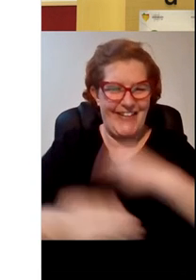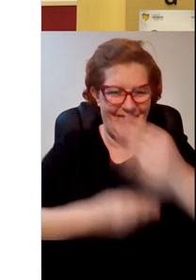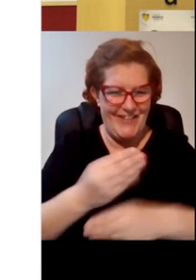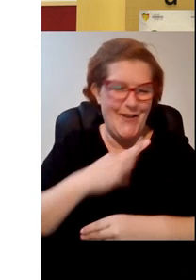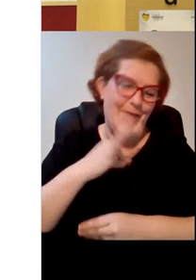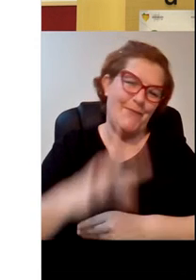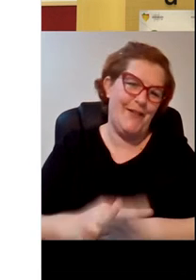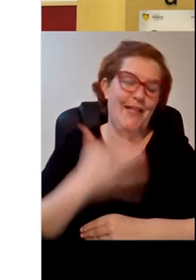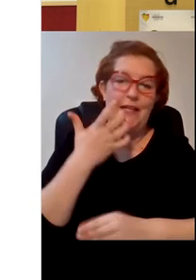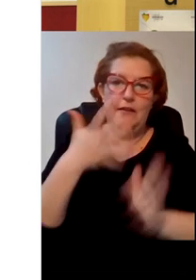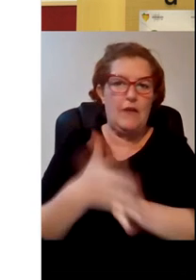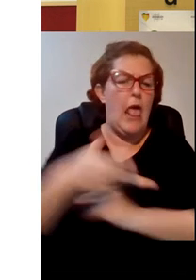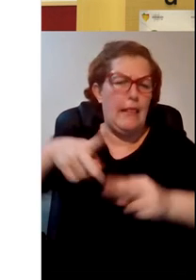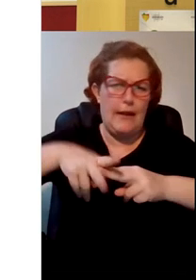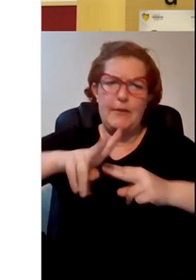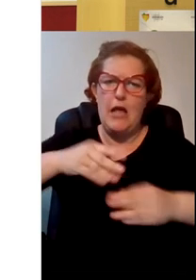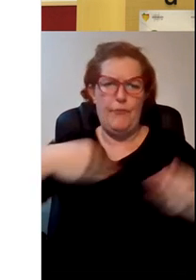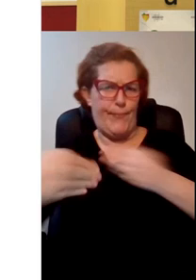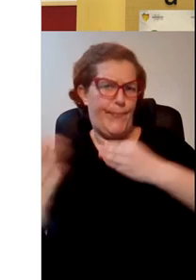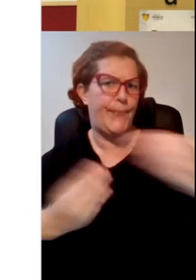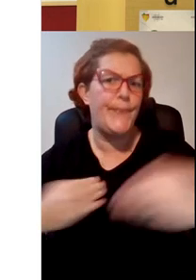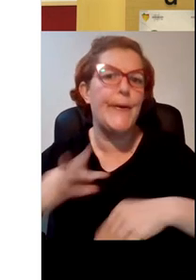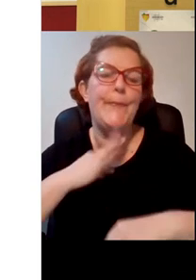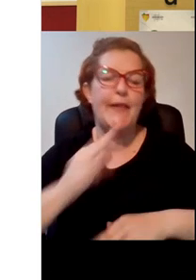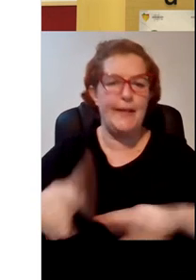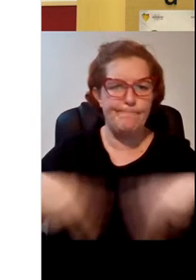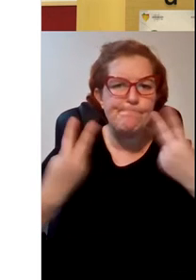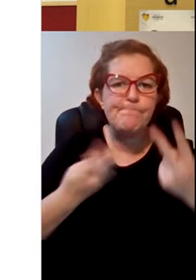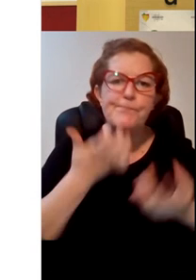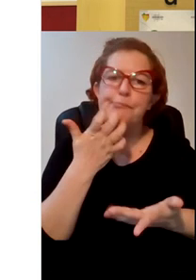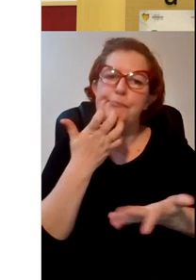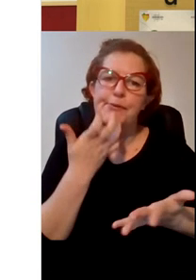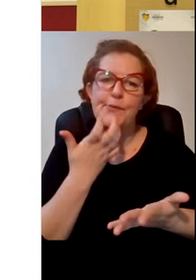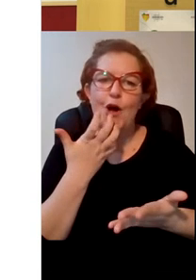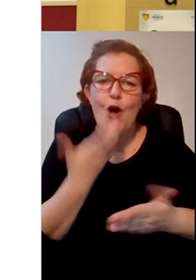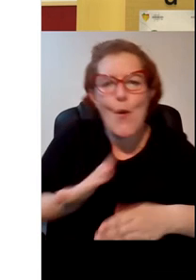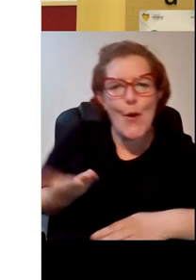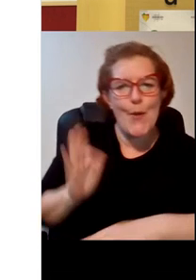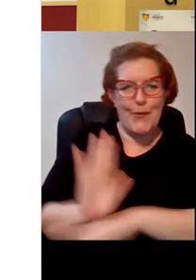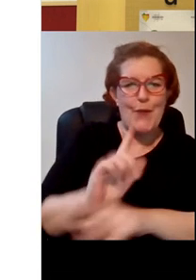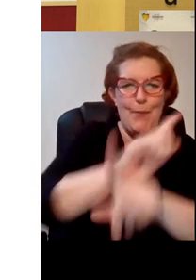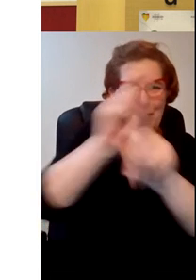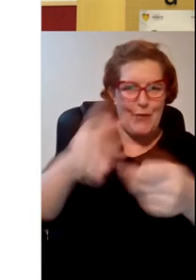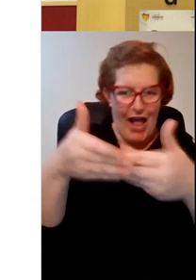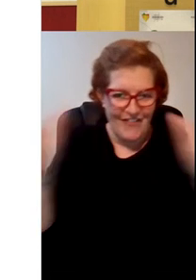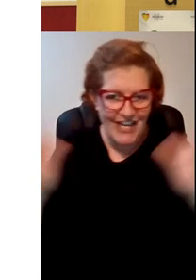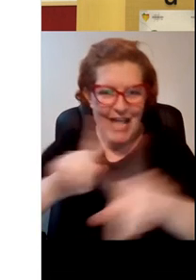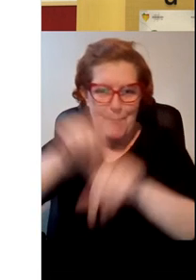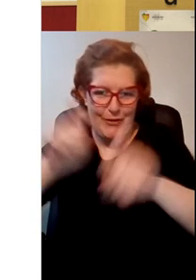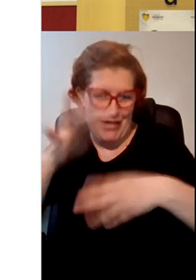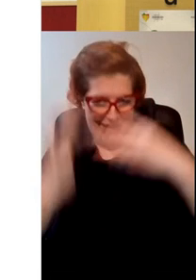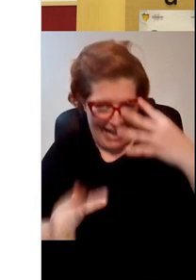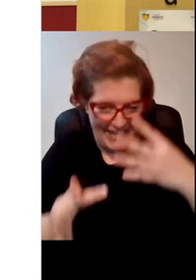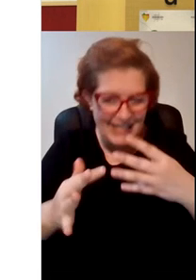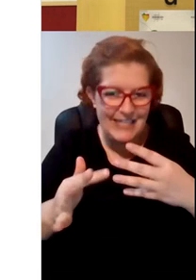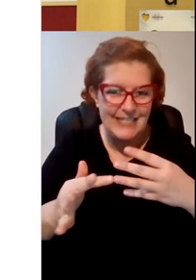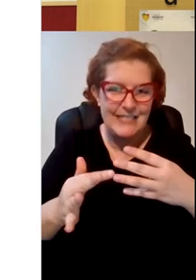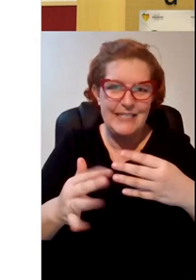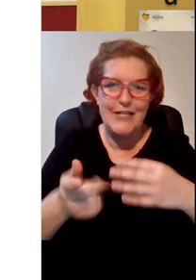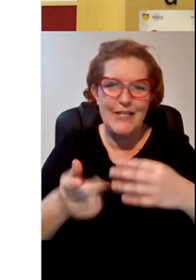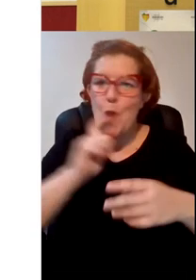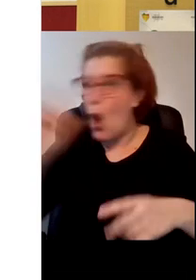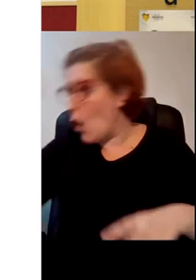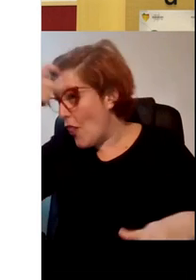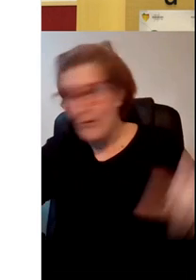por tanto muy muy versátil que permite por ejemplo proponer preguntas abiertas preguntas tipo test relación de